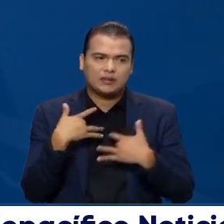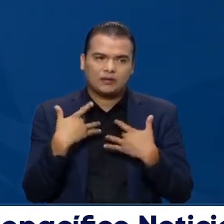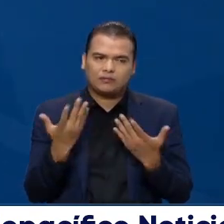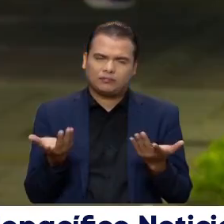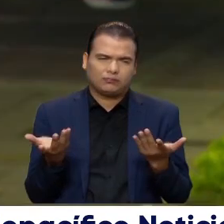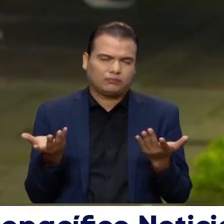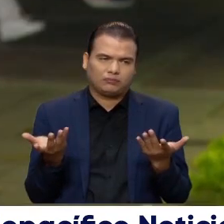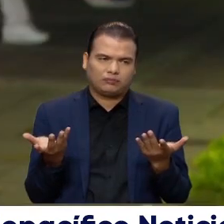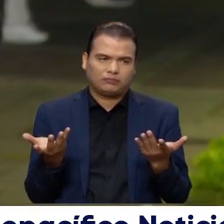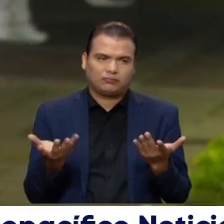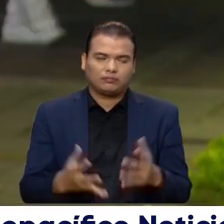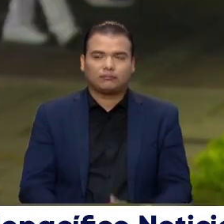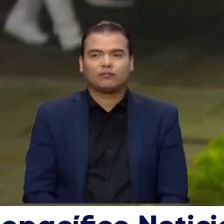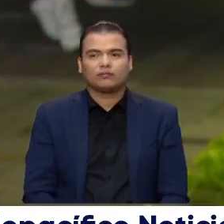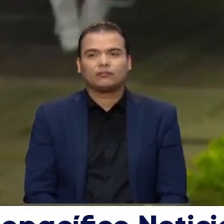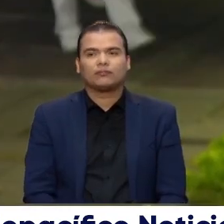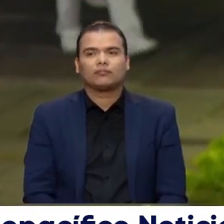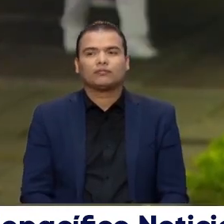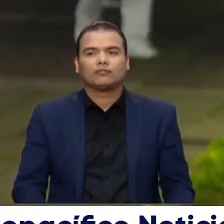límite.